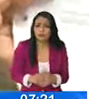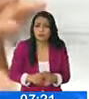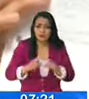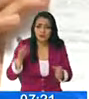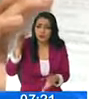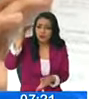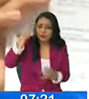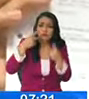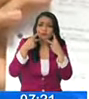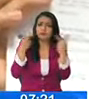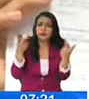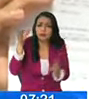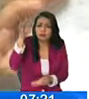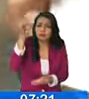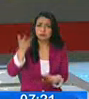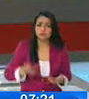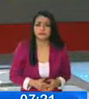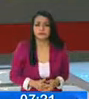documento público.